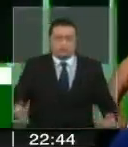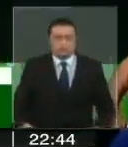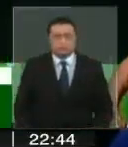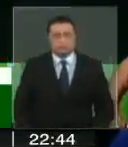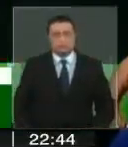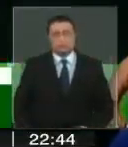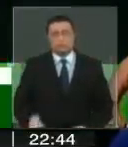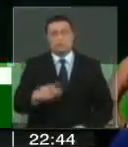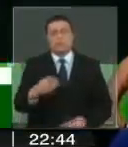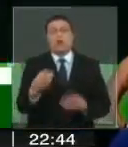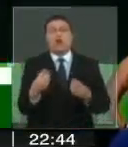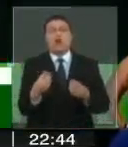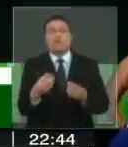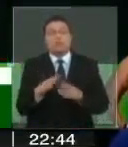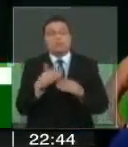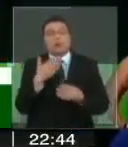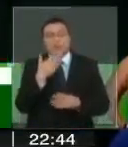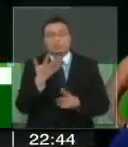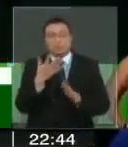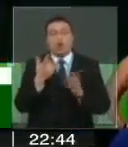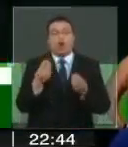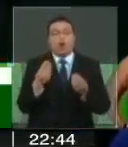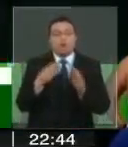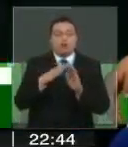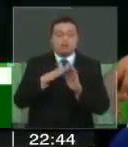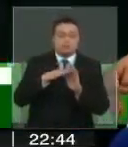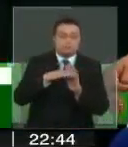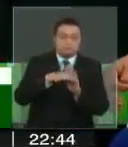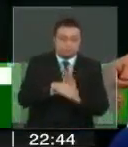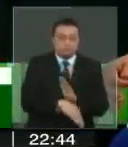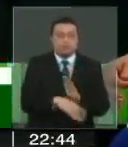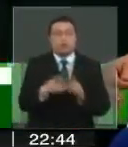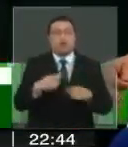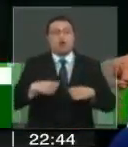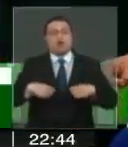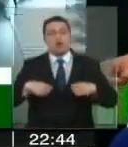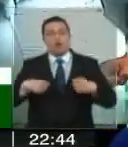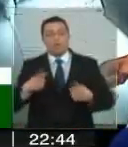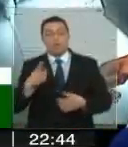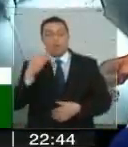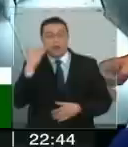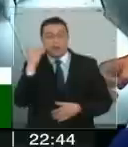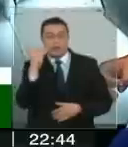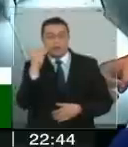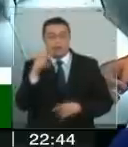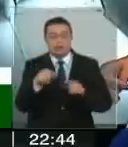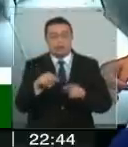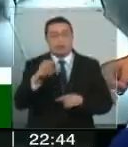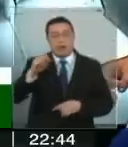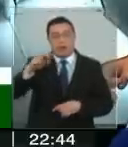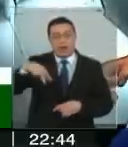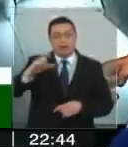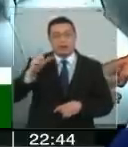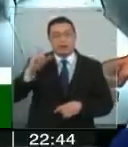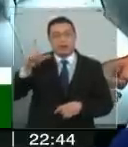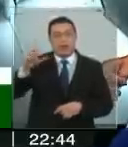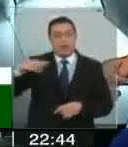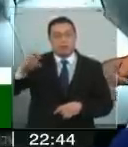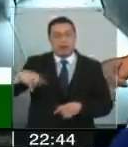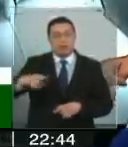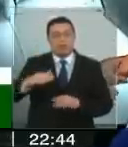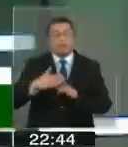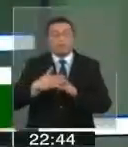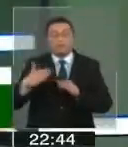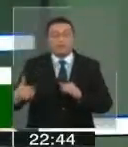se deteriora una persona, un joven, un niño con Angelman que finalmente